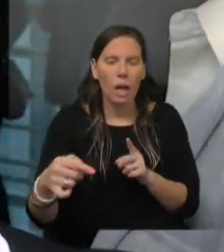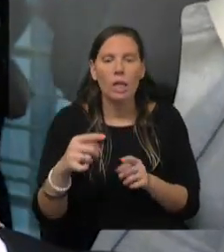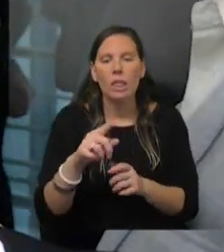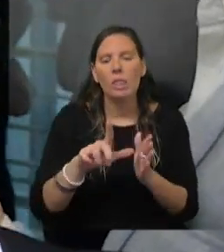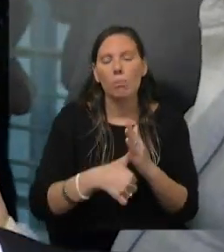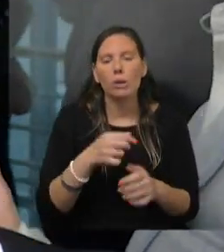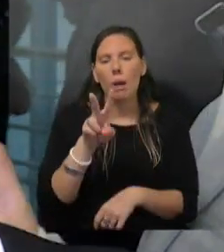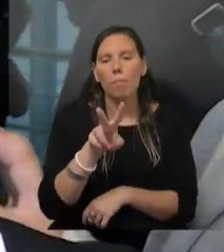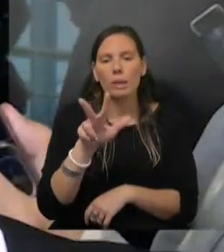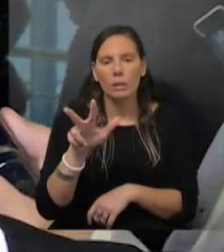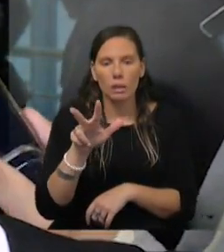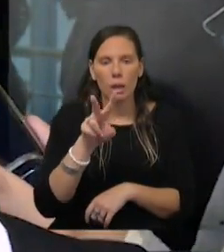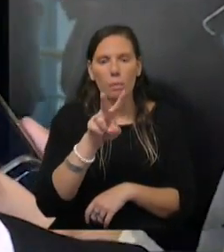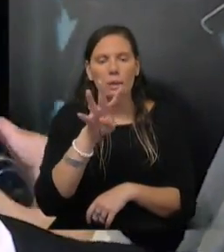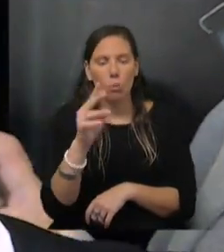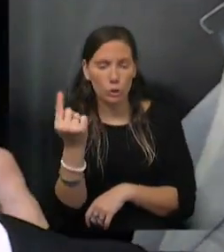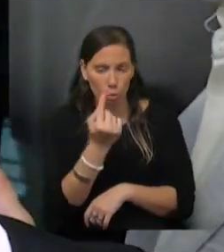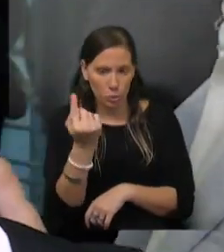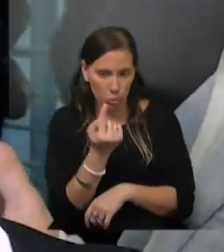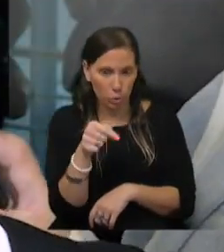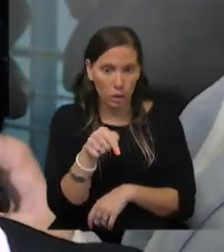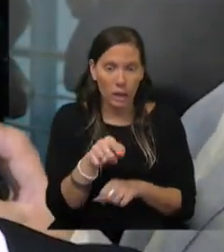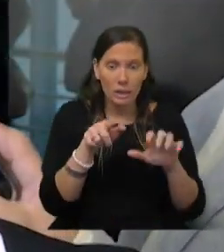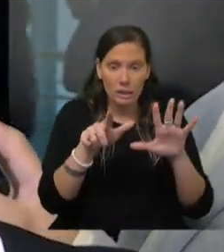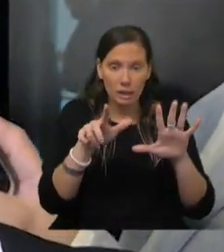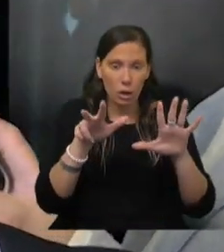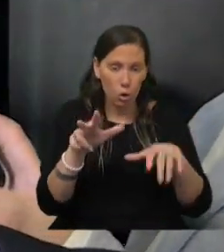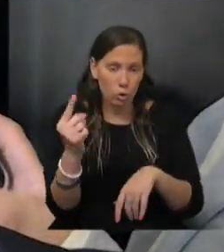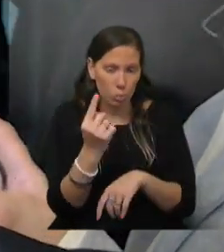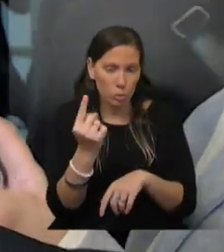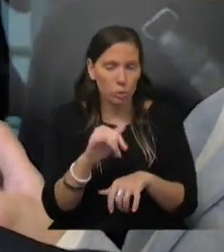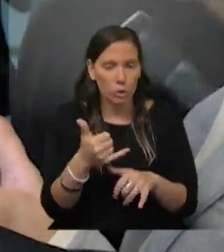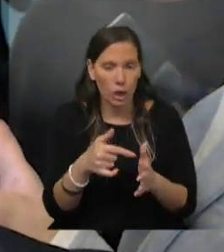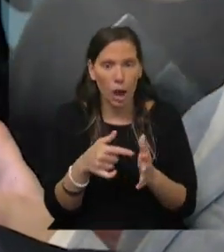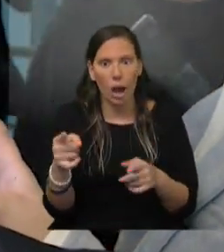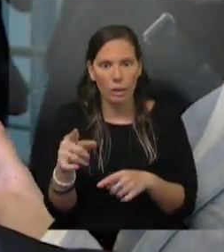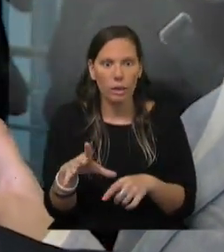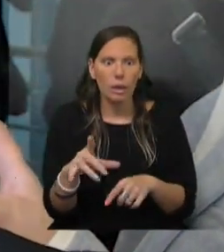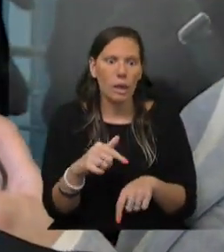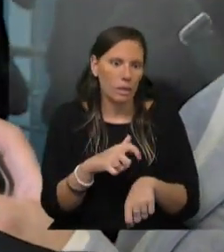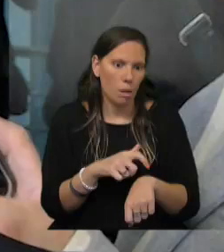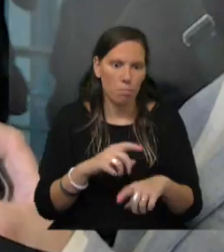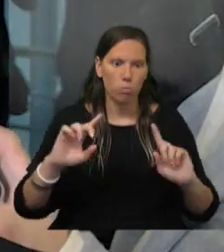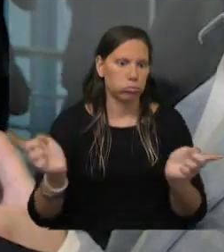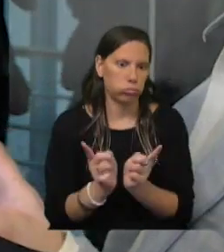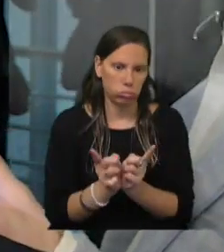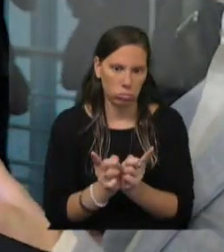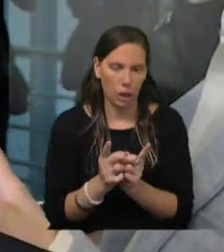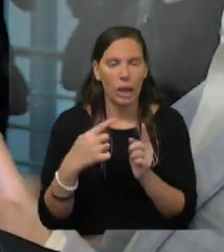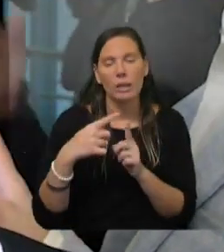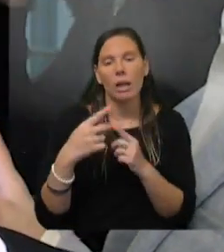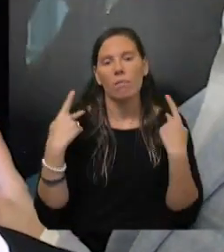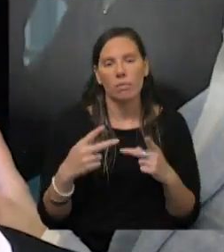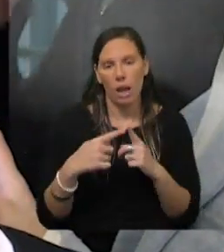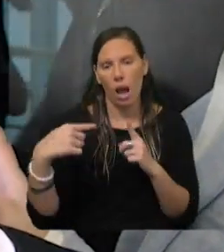minutos y por la intervención que estamos planteando se demorarían de s a 8 minutos o sea que ahí ya hay un ahorro de tiempo que es sustancial en el enterramiento